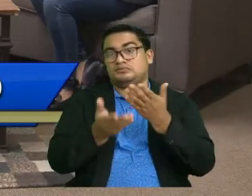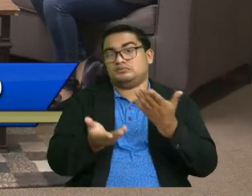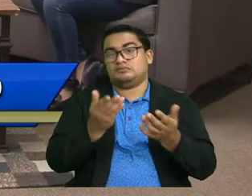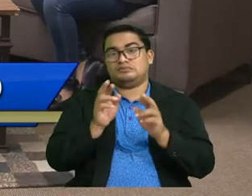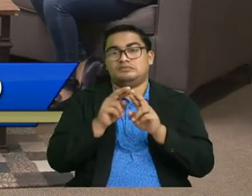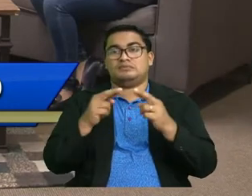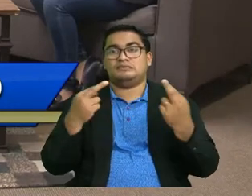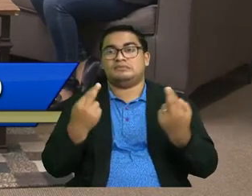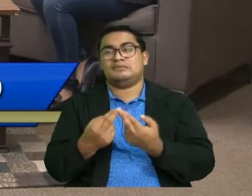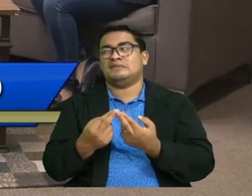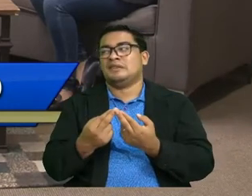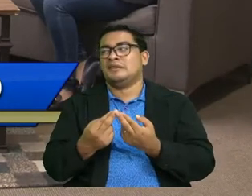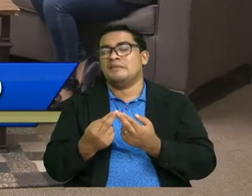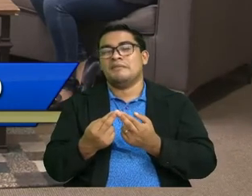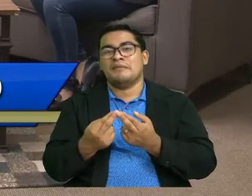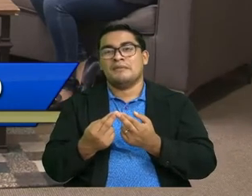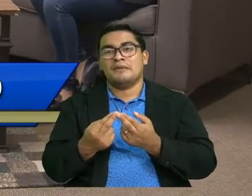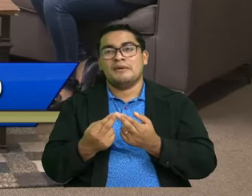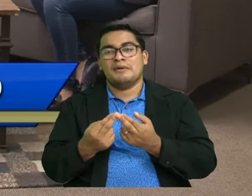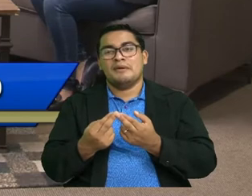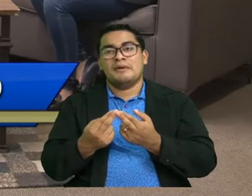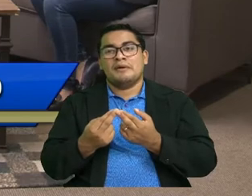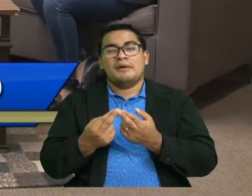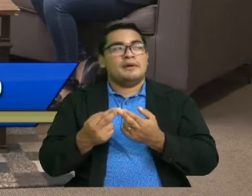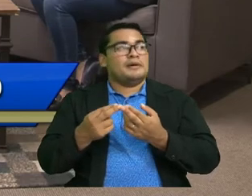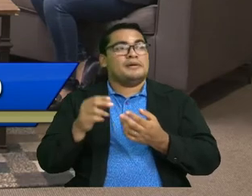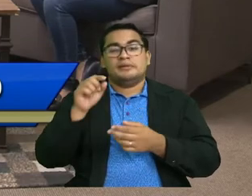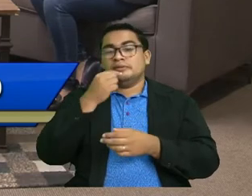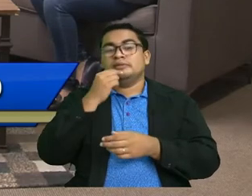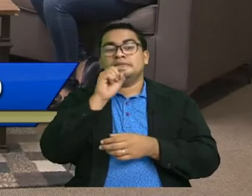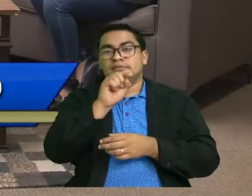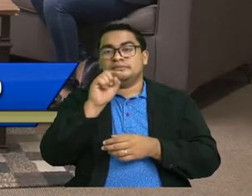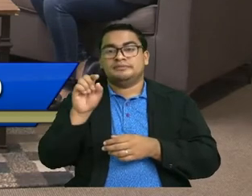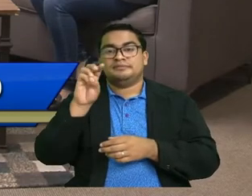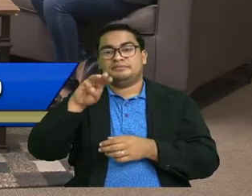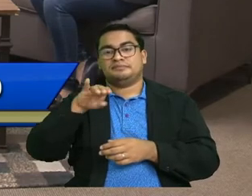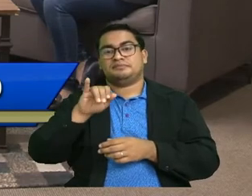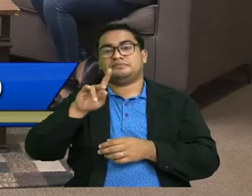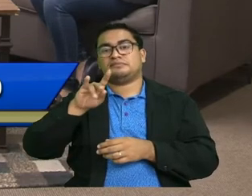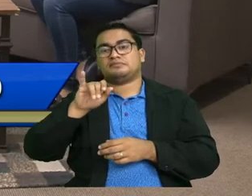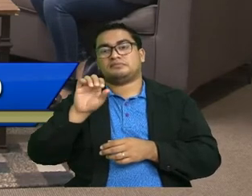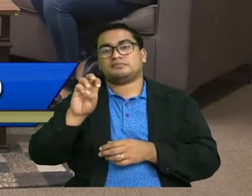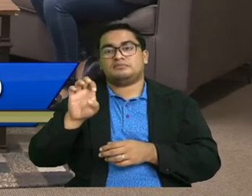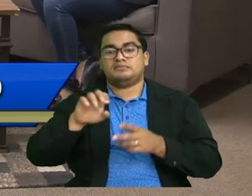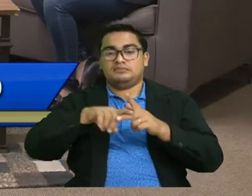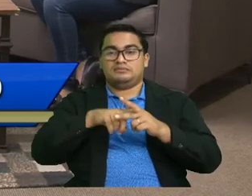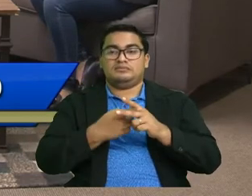un mentor, esa MIPYME estaría iniciando su proceso de